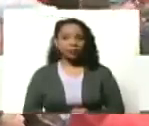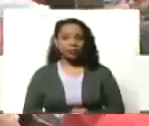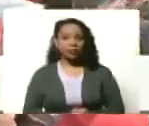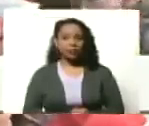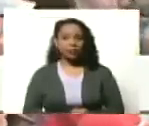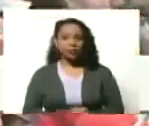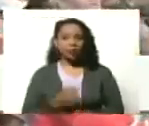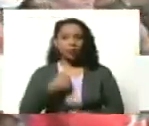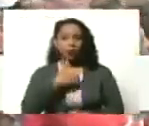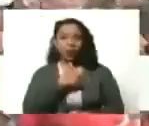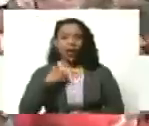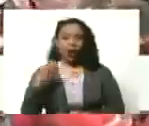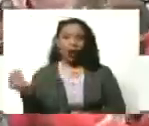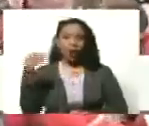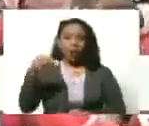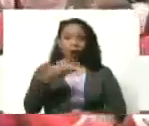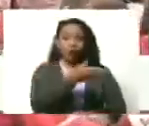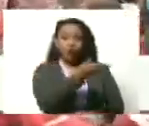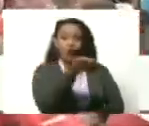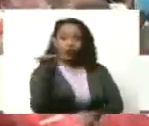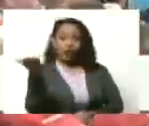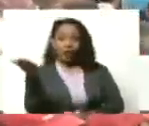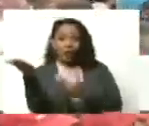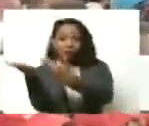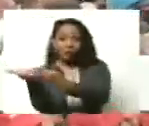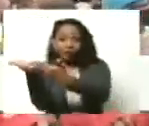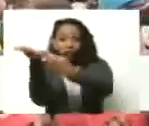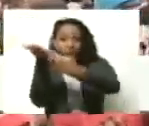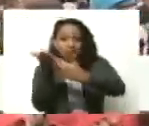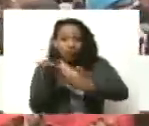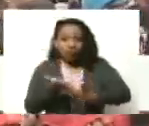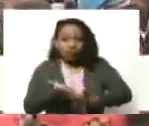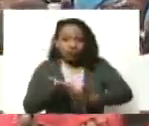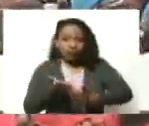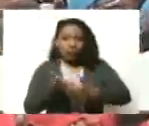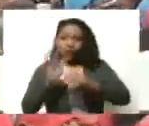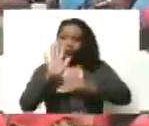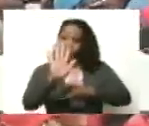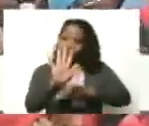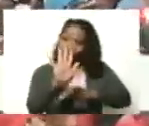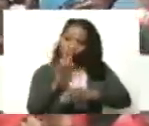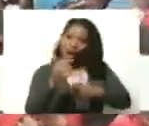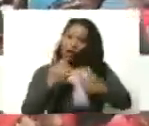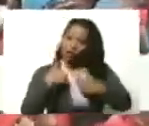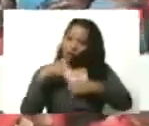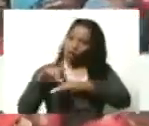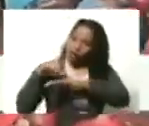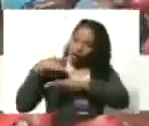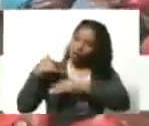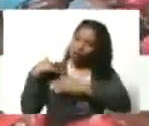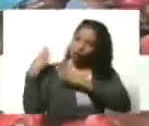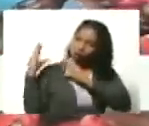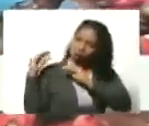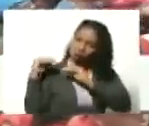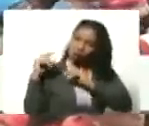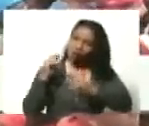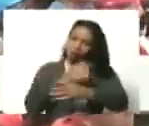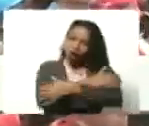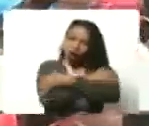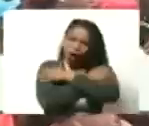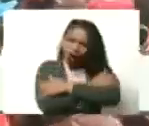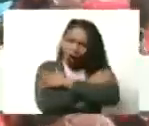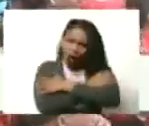Y quiero además, ustedes han recibido, ya va, déjame que hable, un abrazo, no he recibido